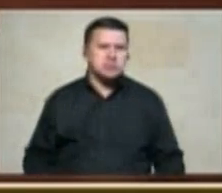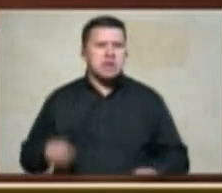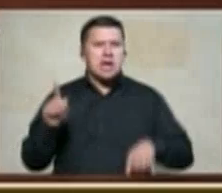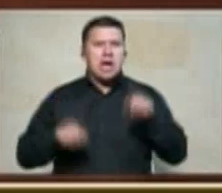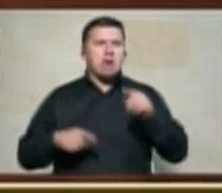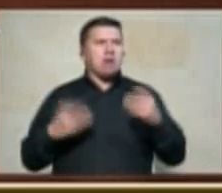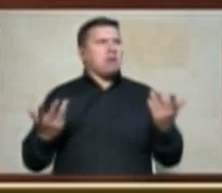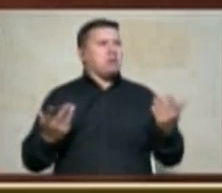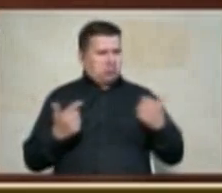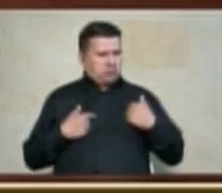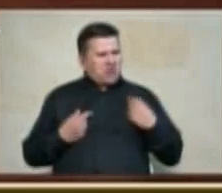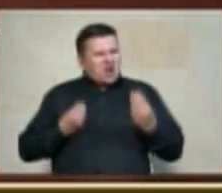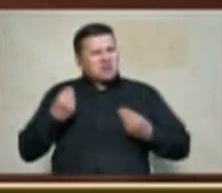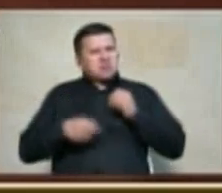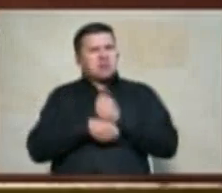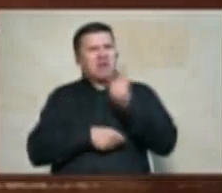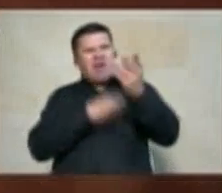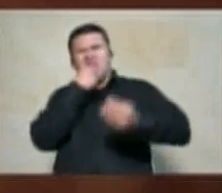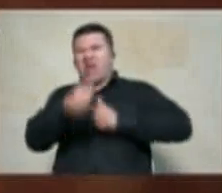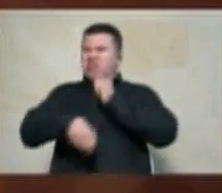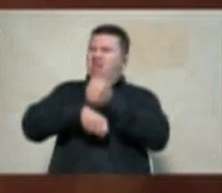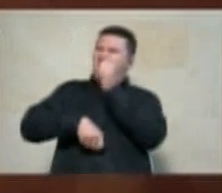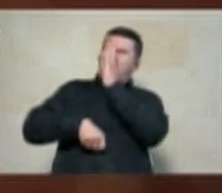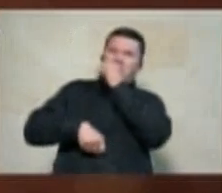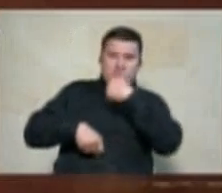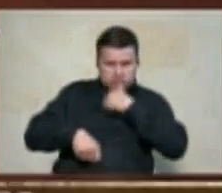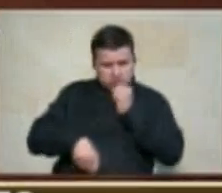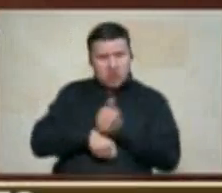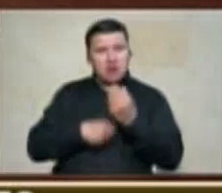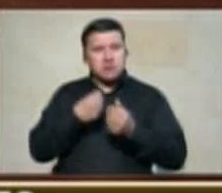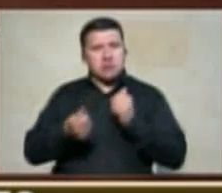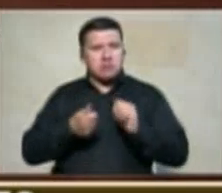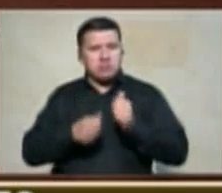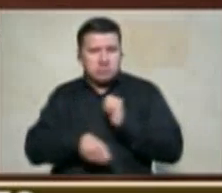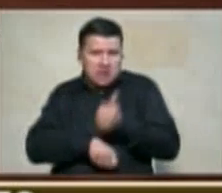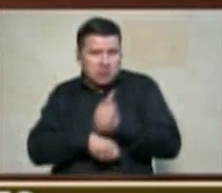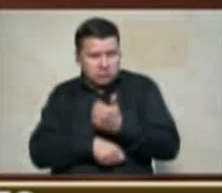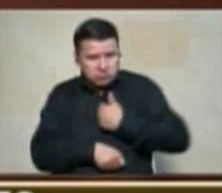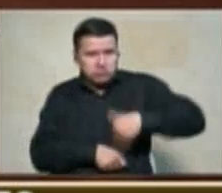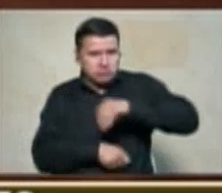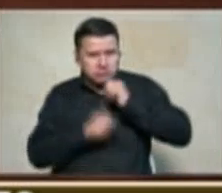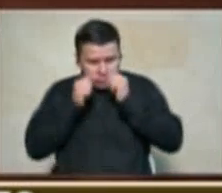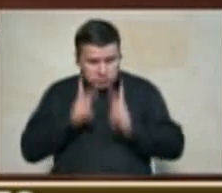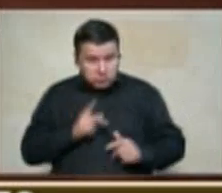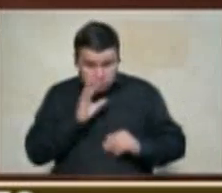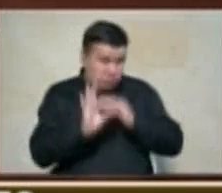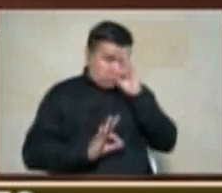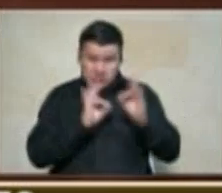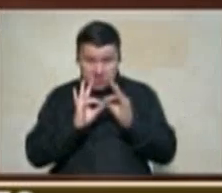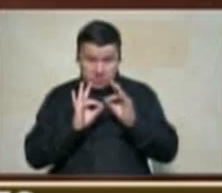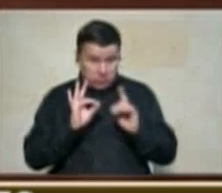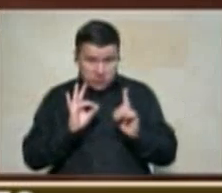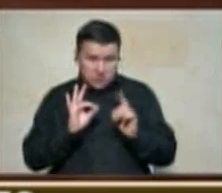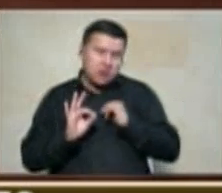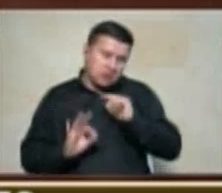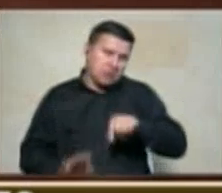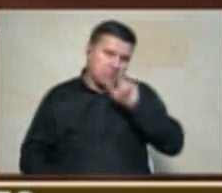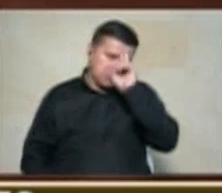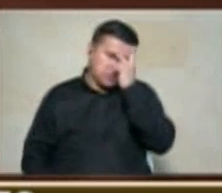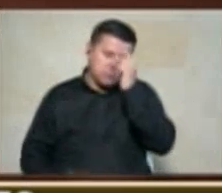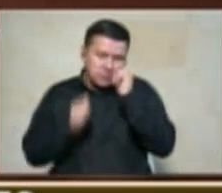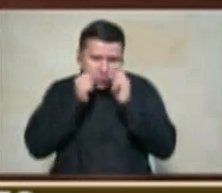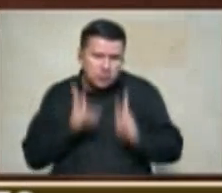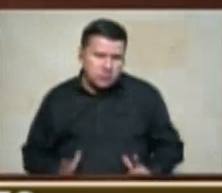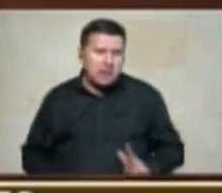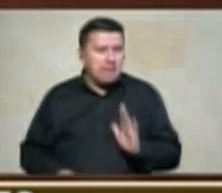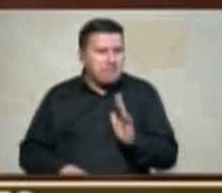veces se nos dice no hacen la tarea bien. Y claro, como seres humanos pues no somos perfectos, nos podemos equivocar, pero hacemos lo